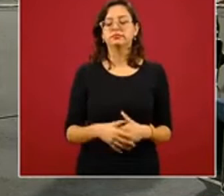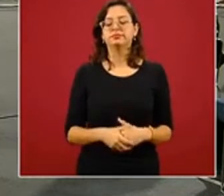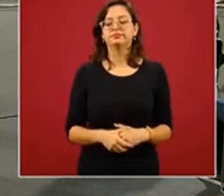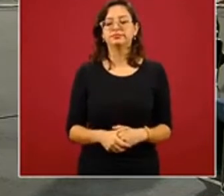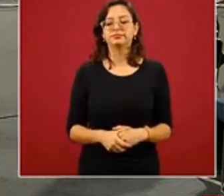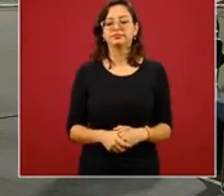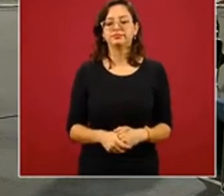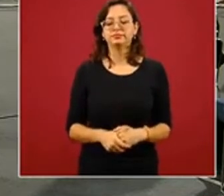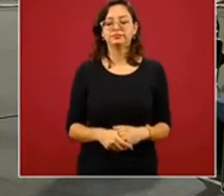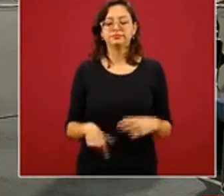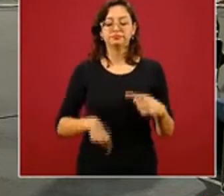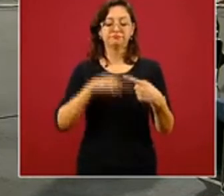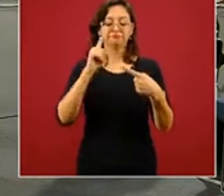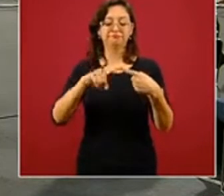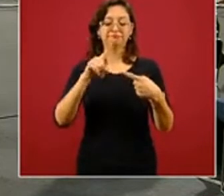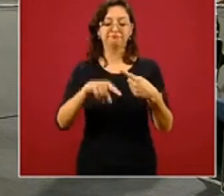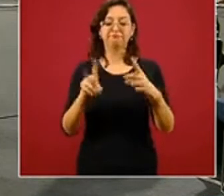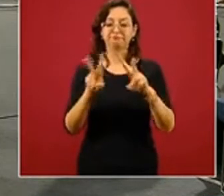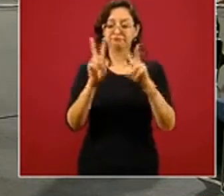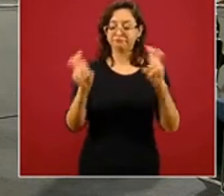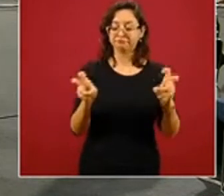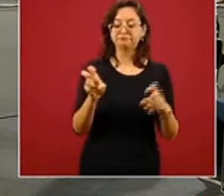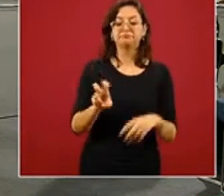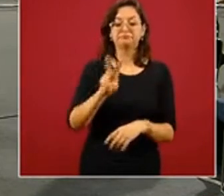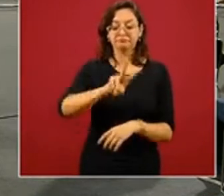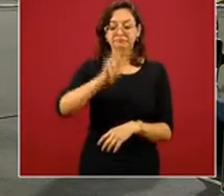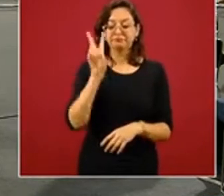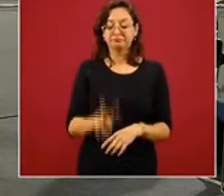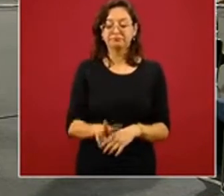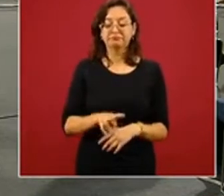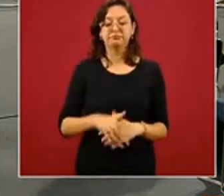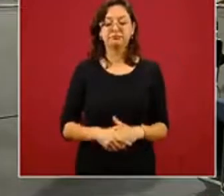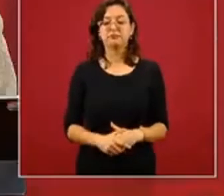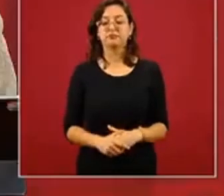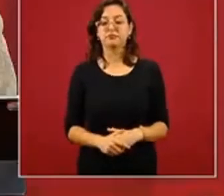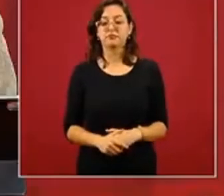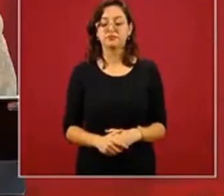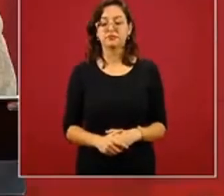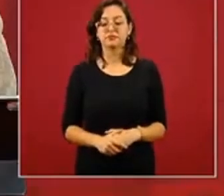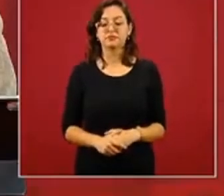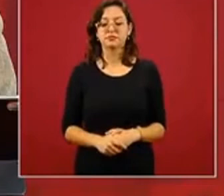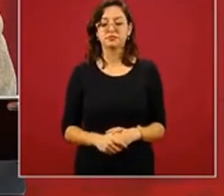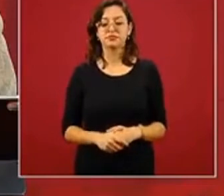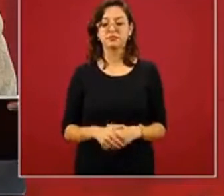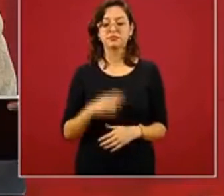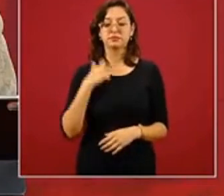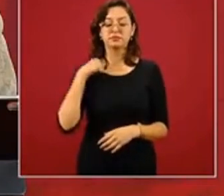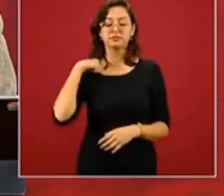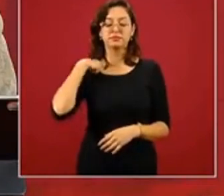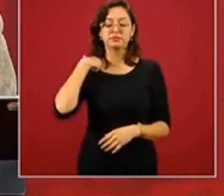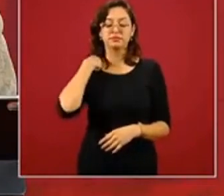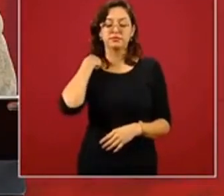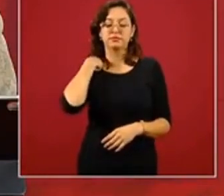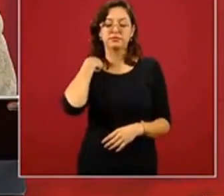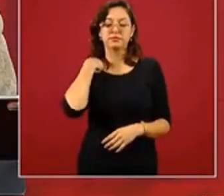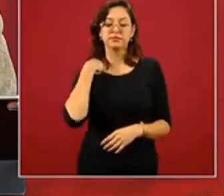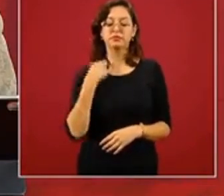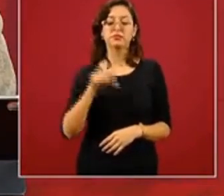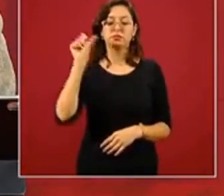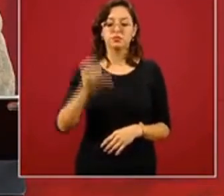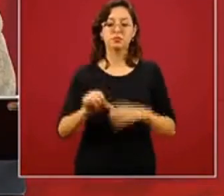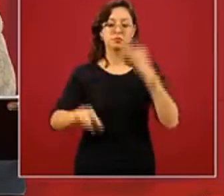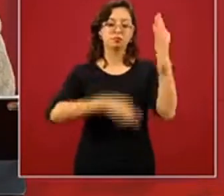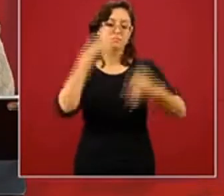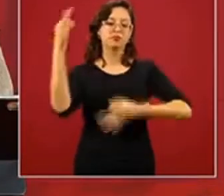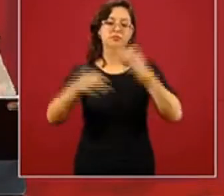Sobre lo primero, efectivamente, como se conoció hoy en medios